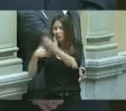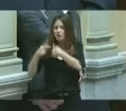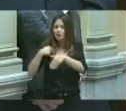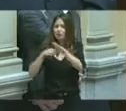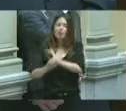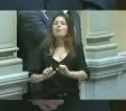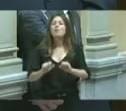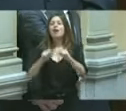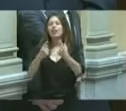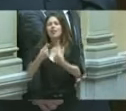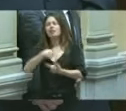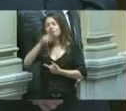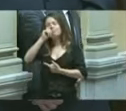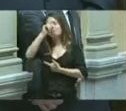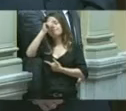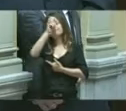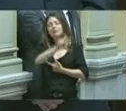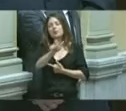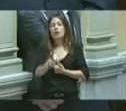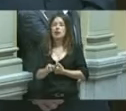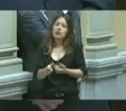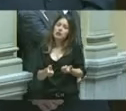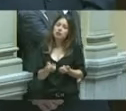Lo hago recordando a quienes no están.